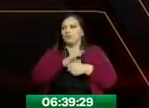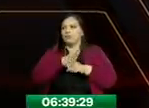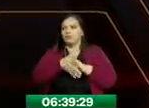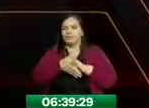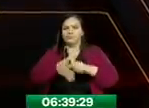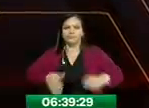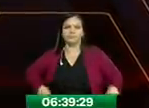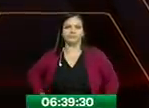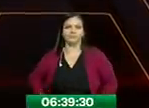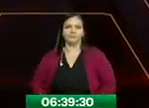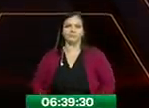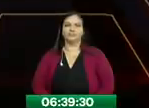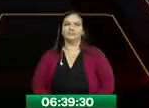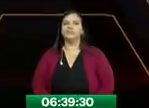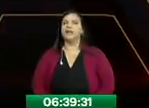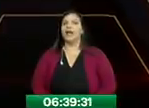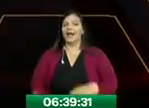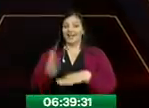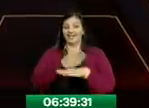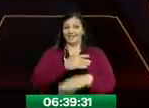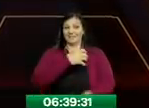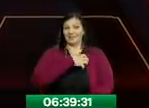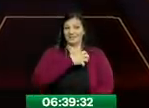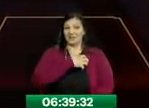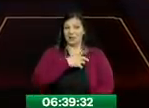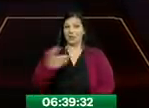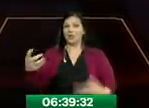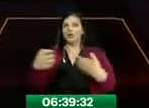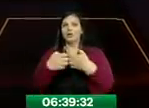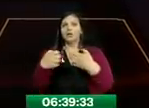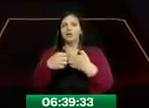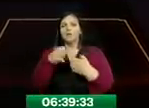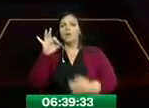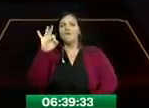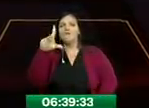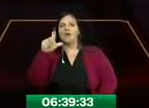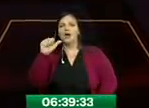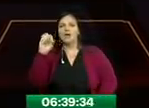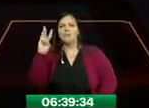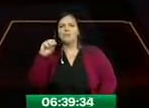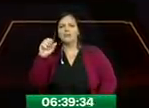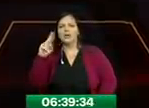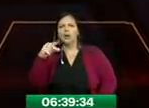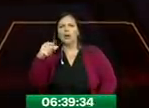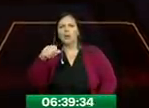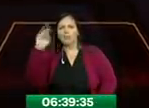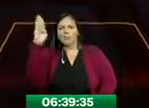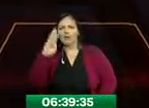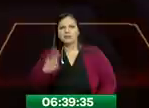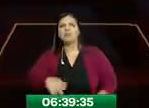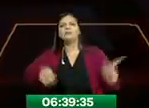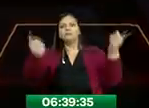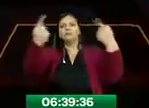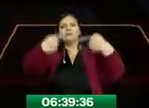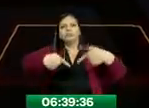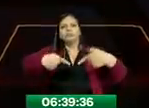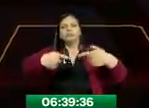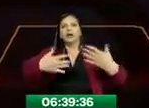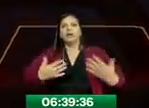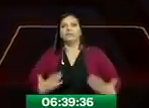Barcelona jugó frente al conjunto del Flamengo. Y van a, para cualquier situación, ¿no? Para cualquier situación que se dé, van a